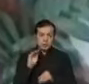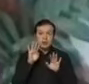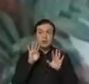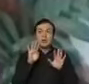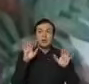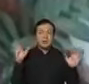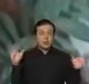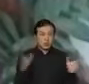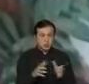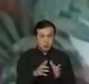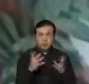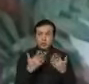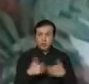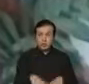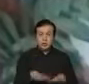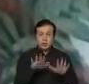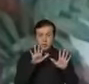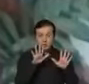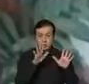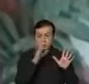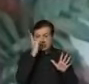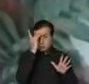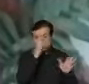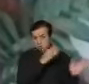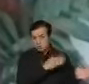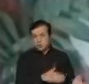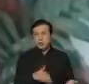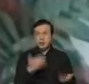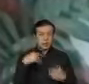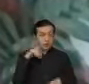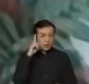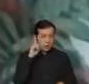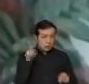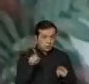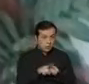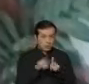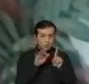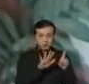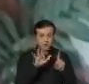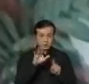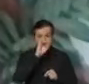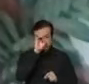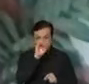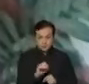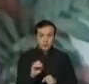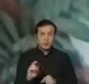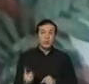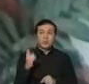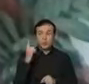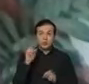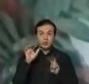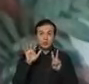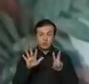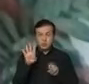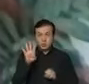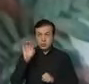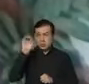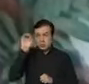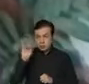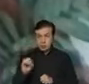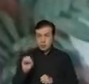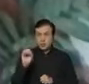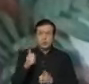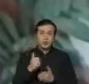10 transacciones, porque son 10 bonos, que lleguemos a un acuerdo con el 66%. Y en una de ellas con el 74%, que es